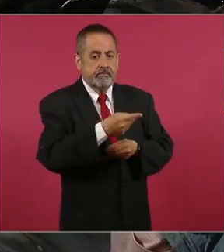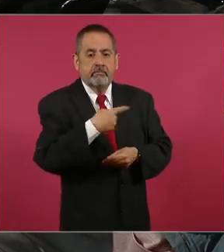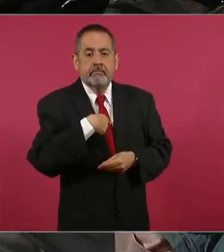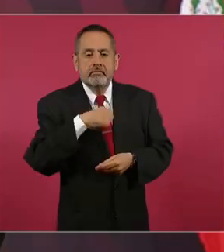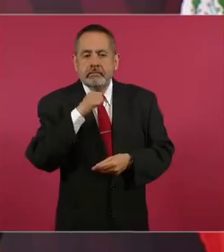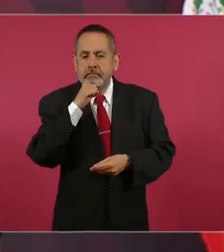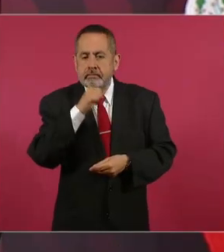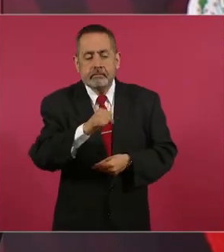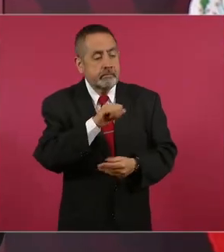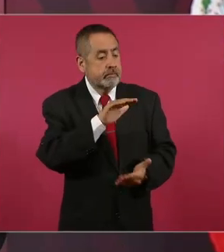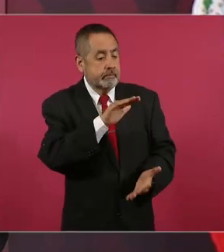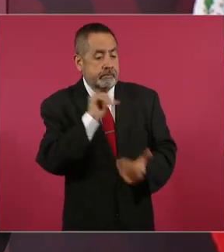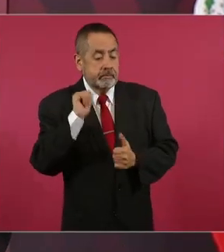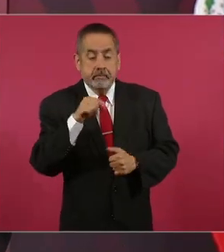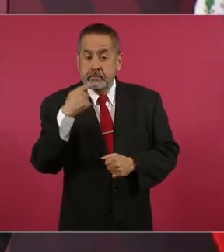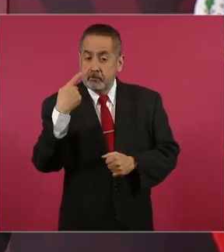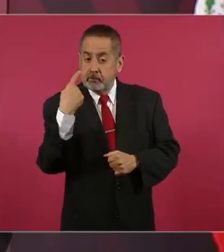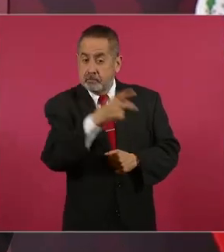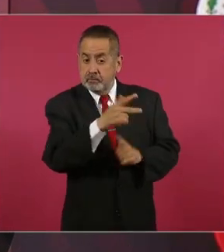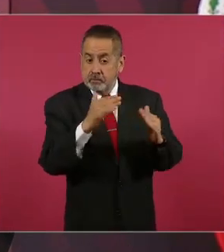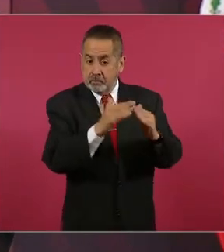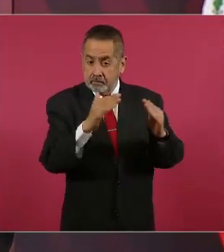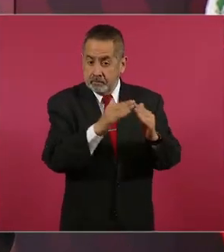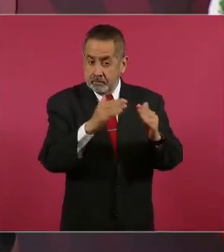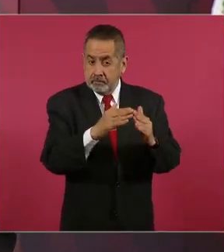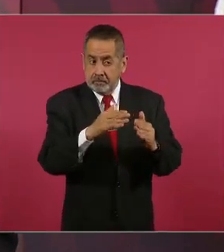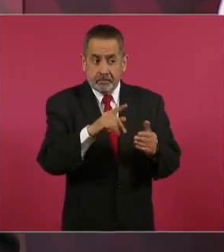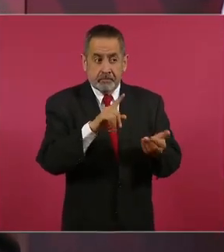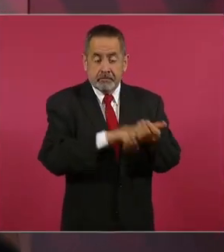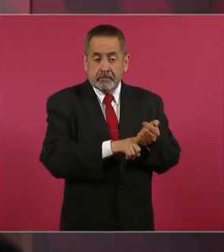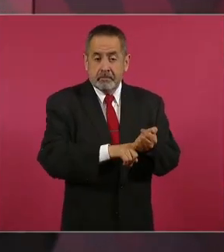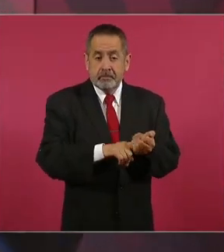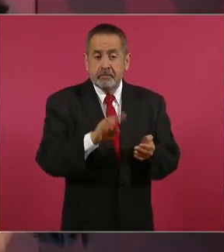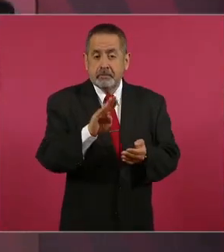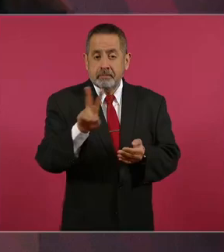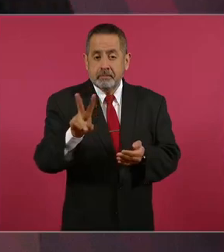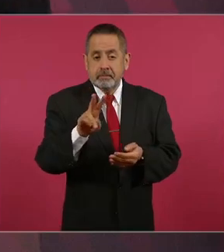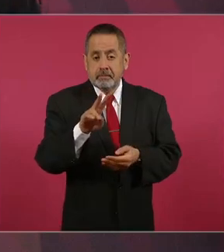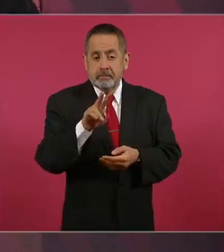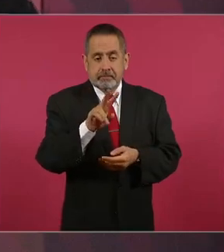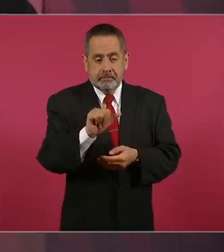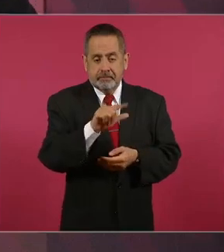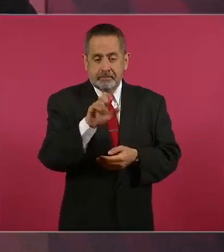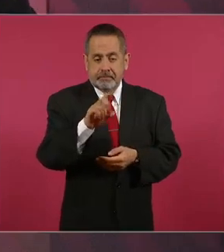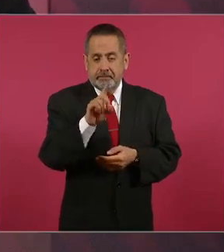porque nada más la casa de campo que tiene en Valle de Bravo